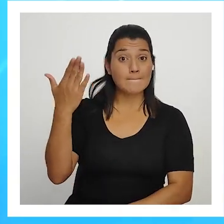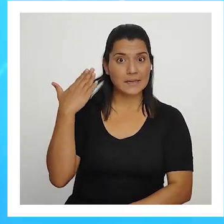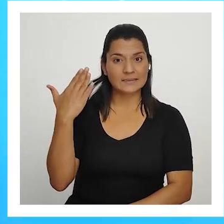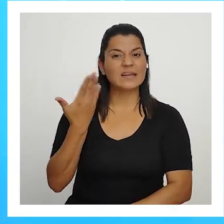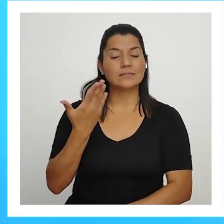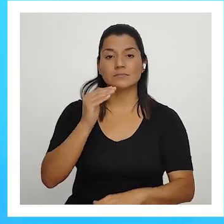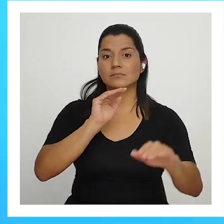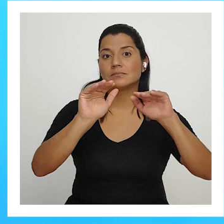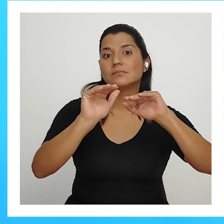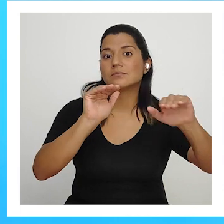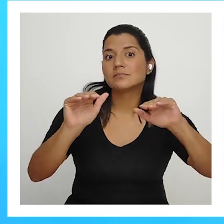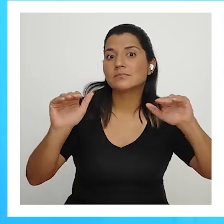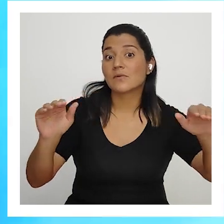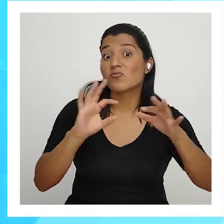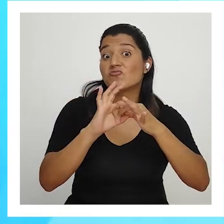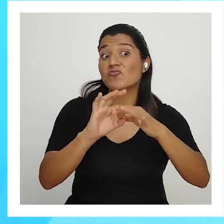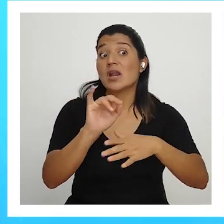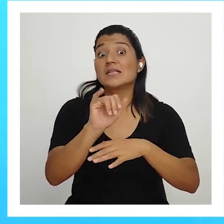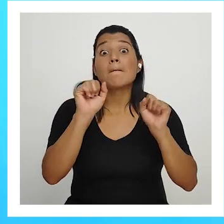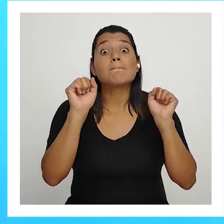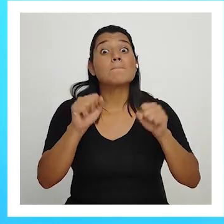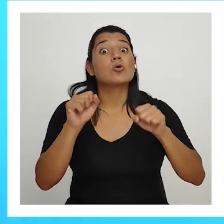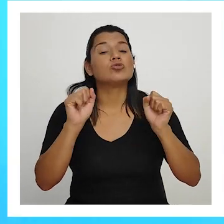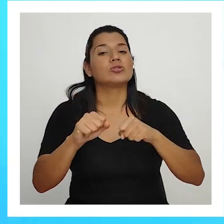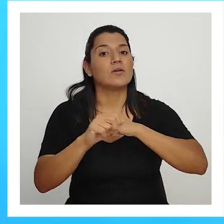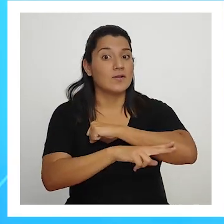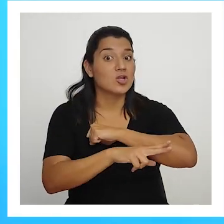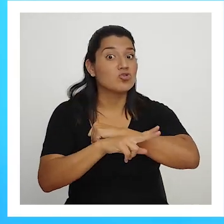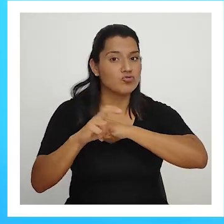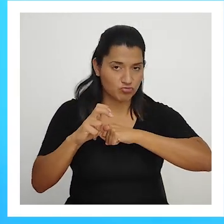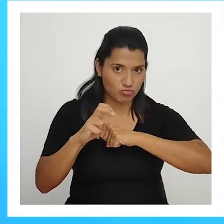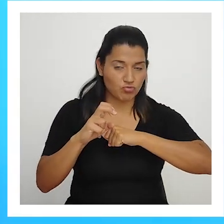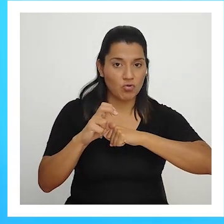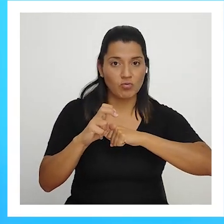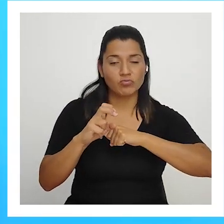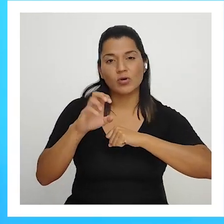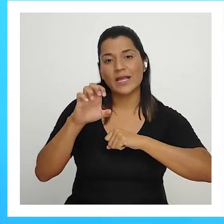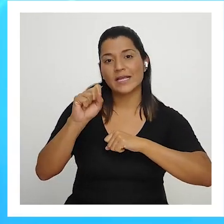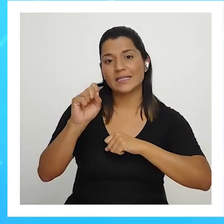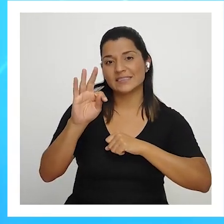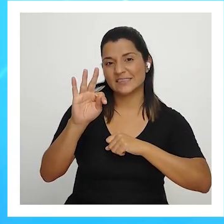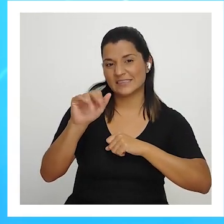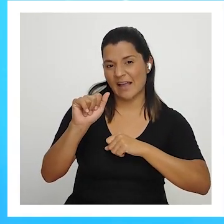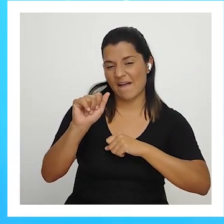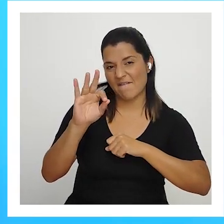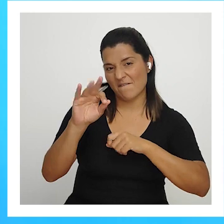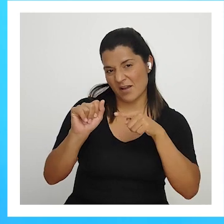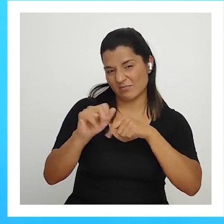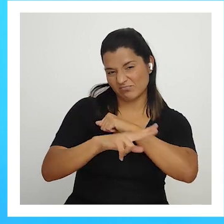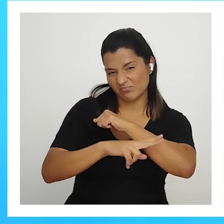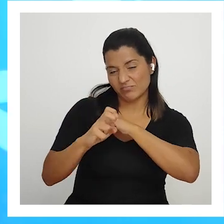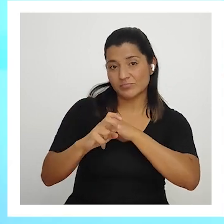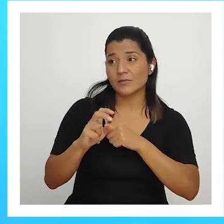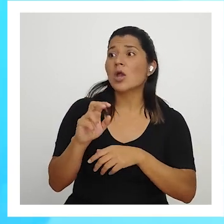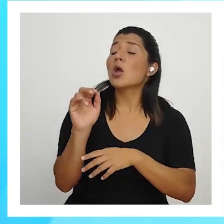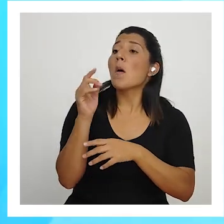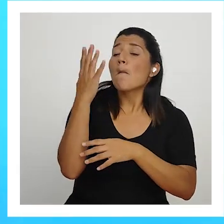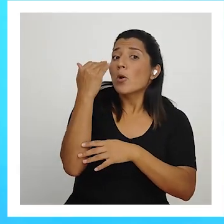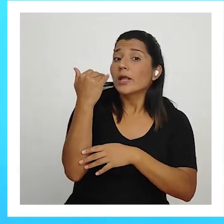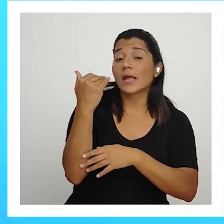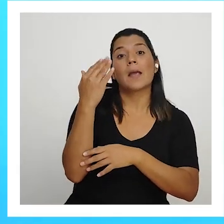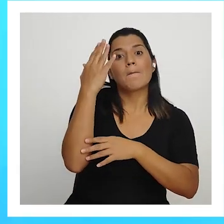advertencia de estas posibles estafas que se están cometiendo. Lo hacen también con información que da la misma Embajada de los Estados Unidos en Costa